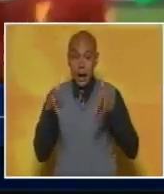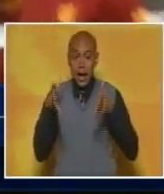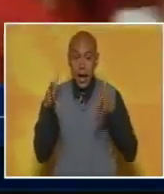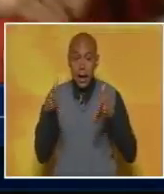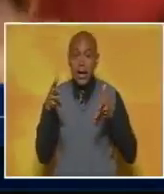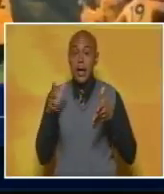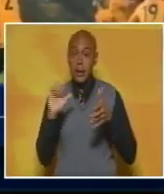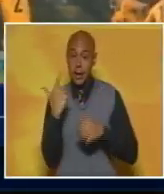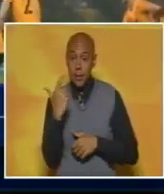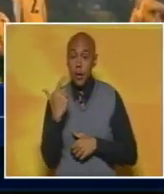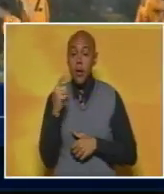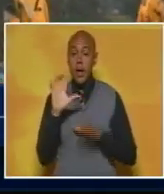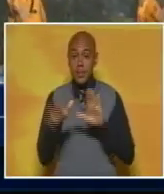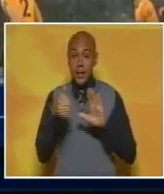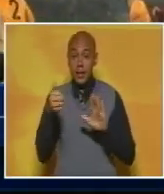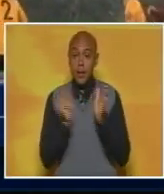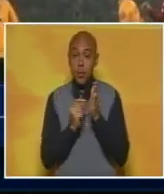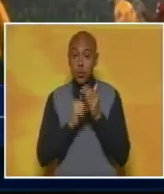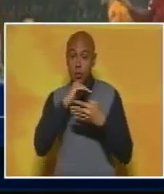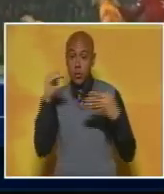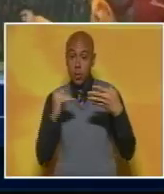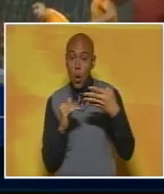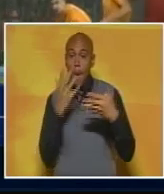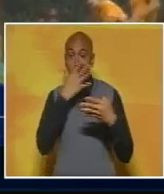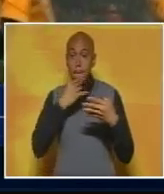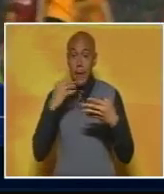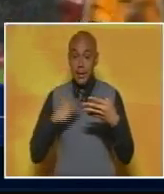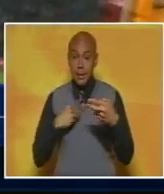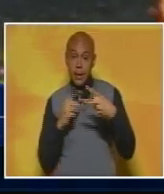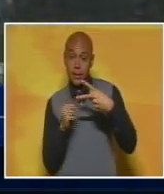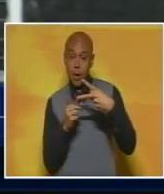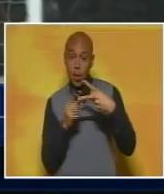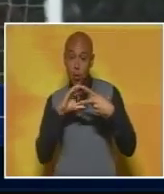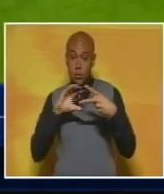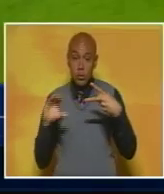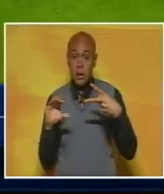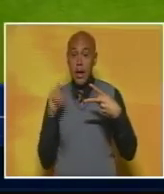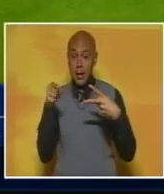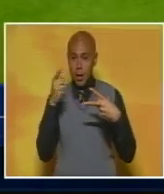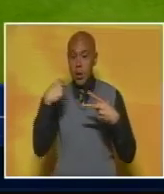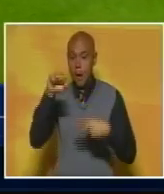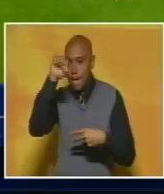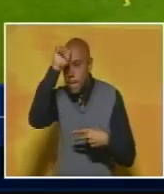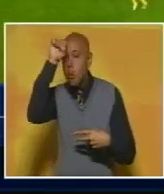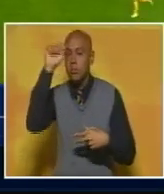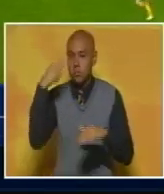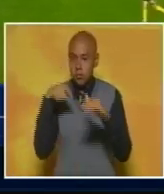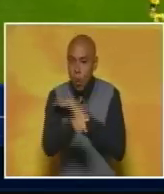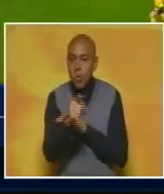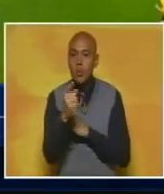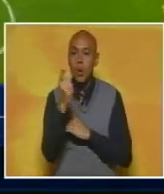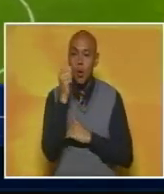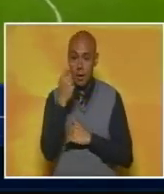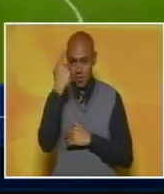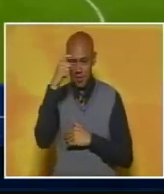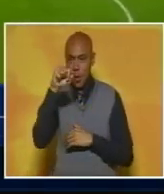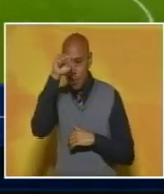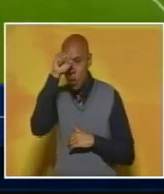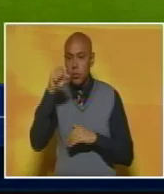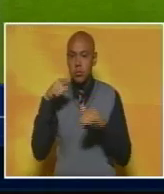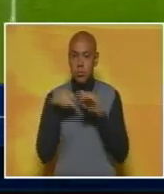mantiene a 16 puntos del Manchester City, segundo en la clasificación. El gol de cabeza en el minuto 8 de Jordan